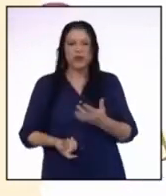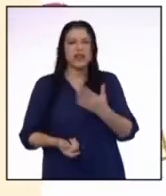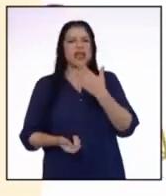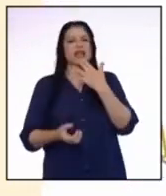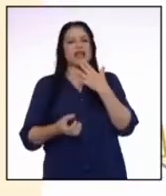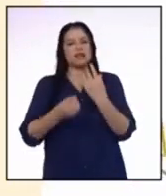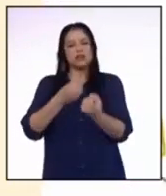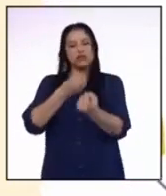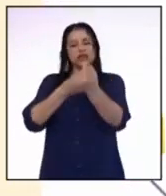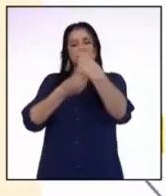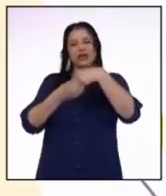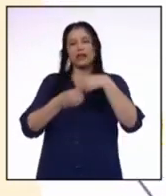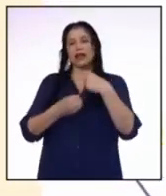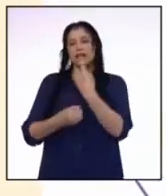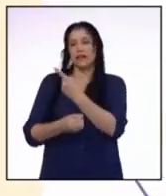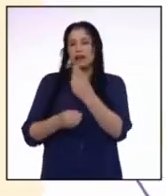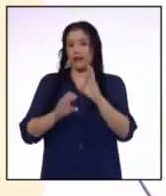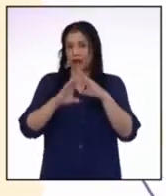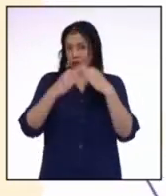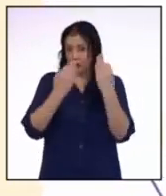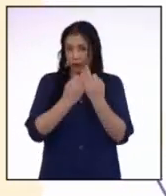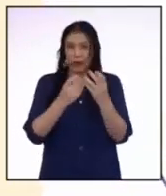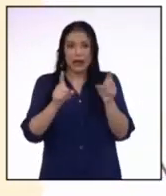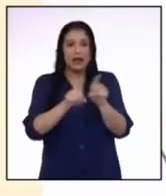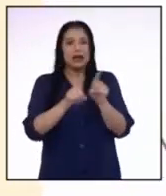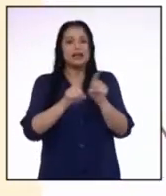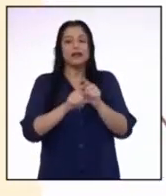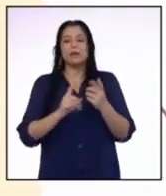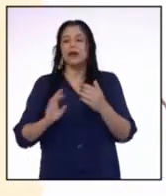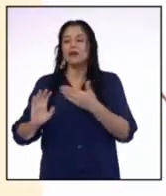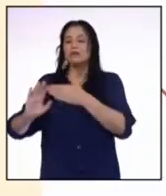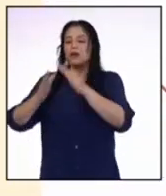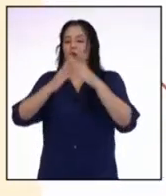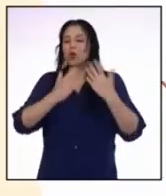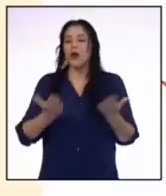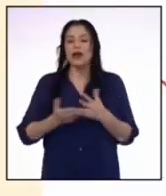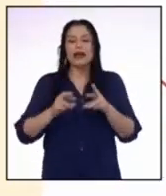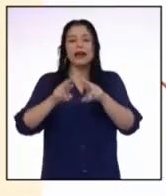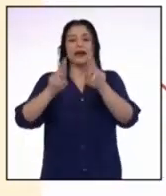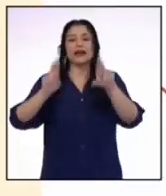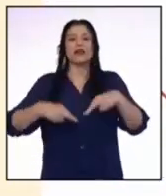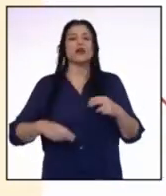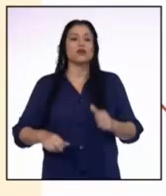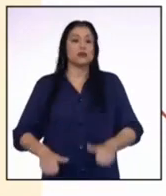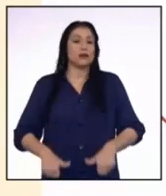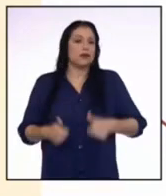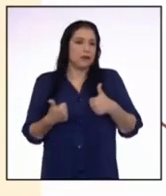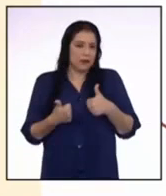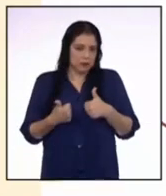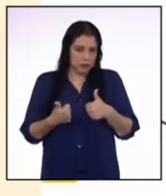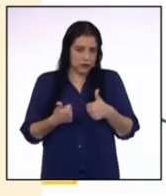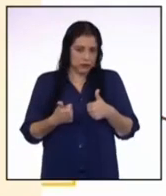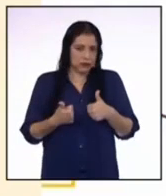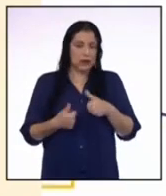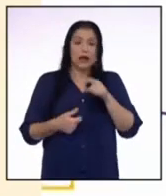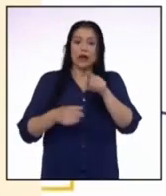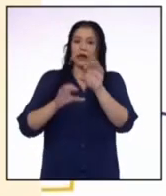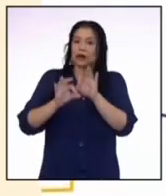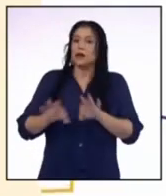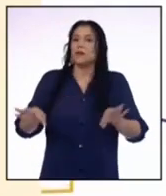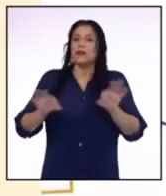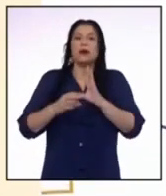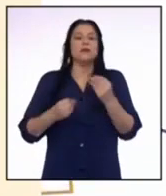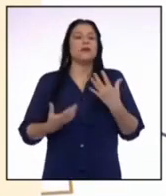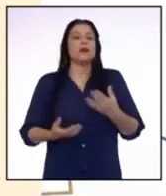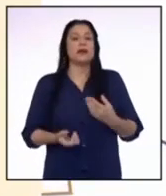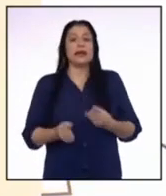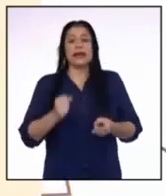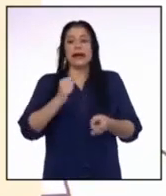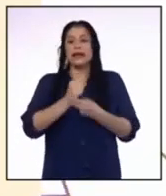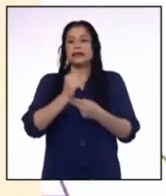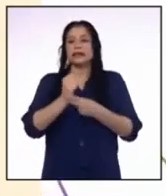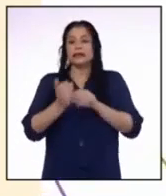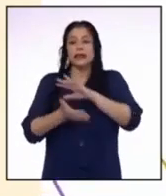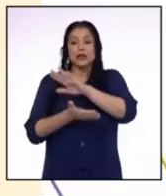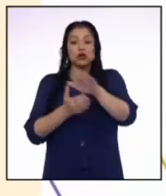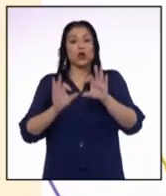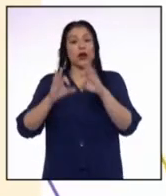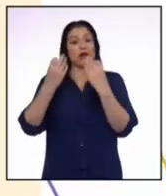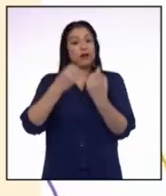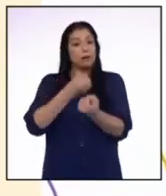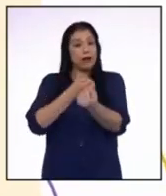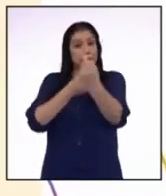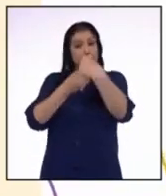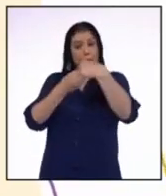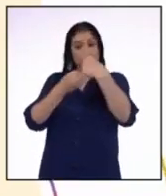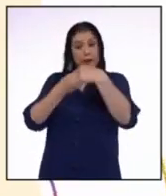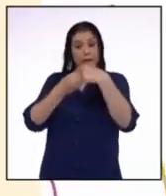de los integrantes de la familia, así como de la ciudad y la región en la cual nos encontremos. Es importante porque garantiza que toda la familia esté. De